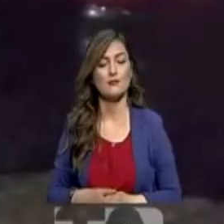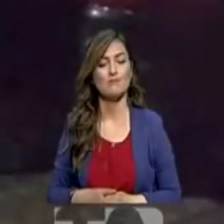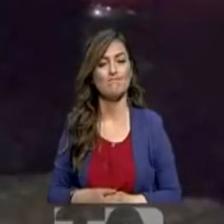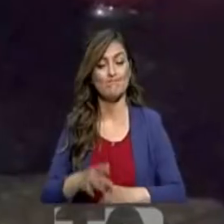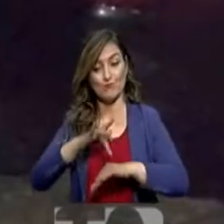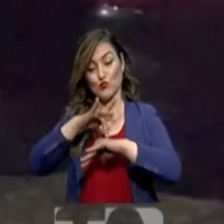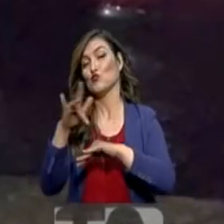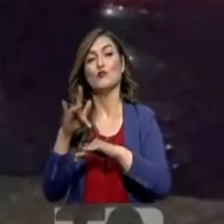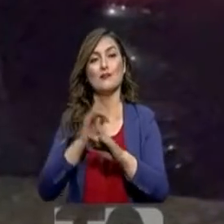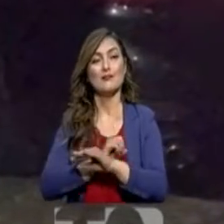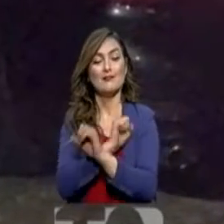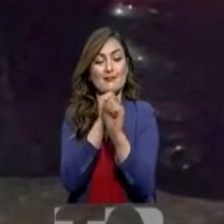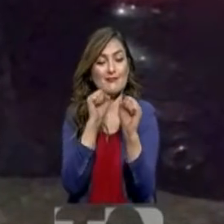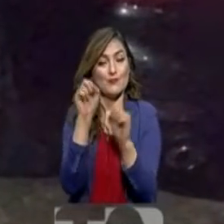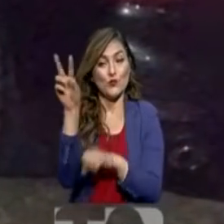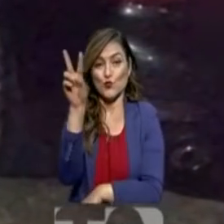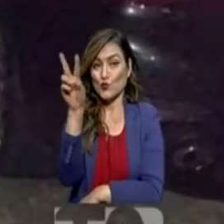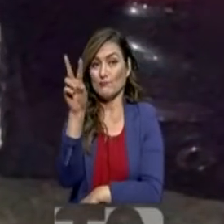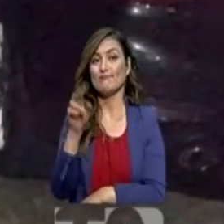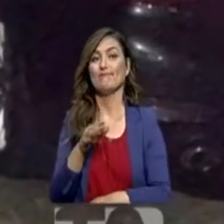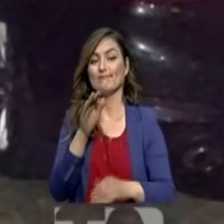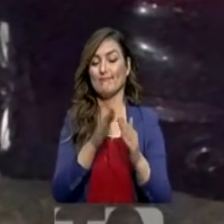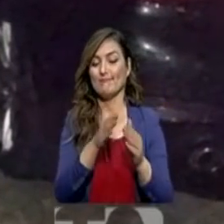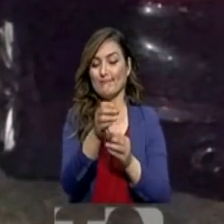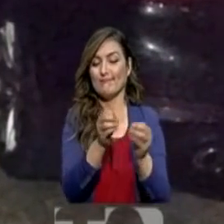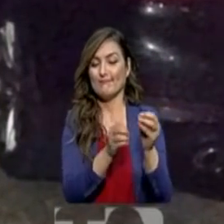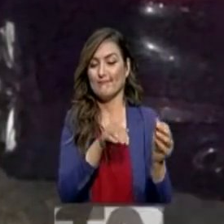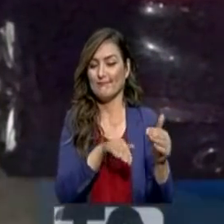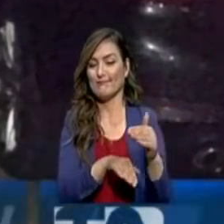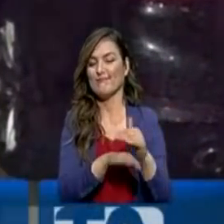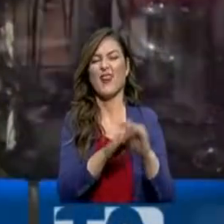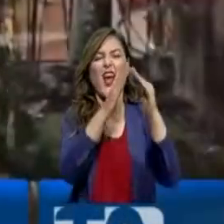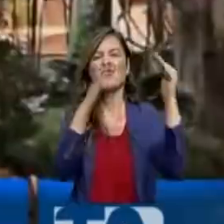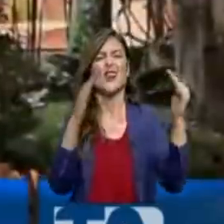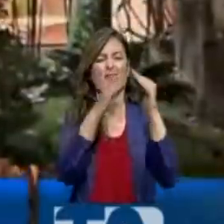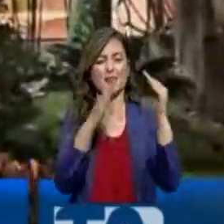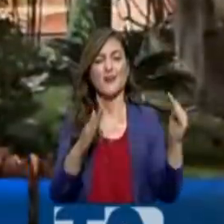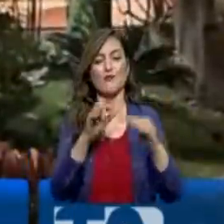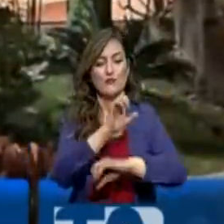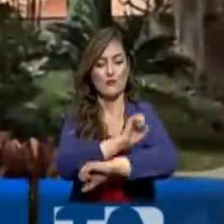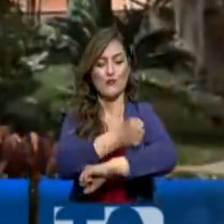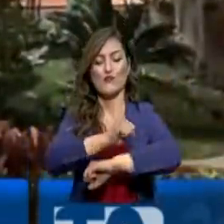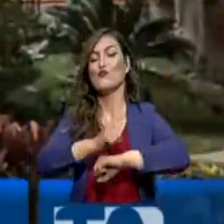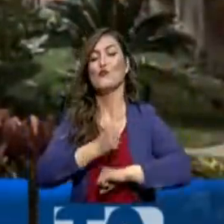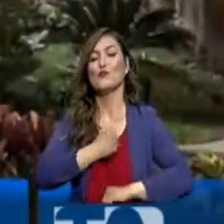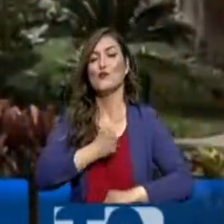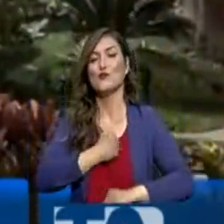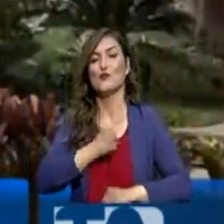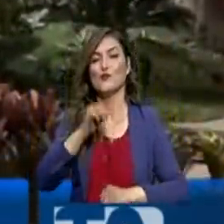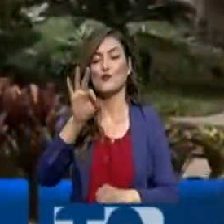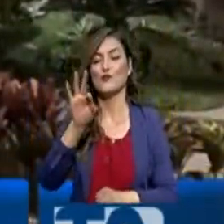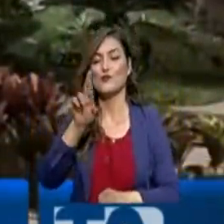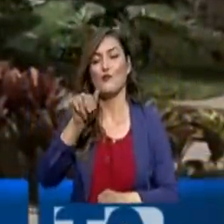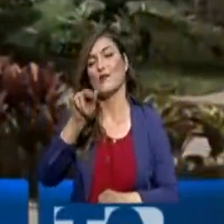Más temprano, en horas de la madrugada de este viernes, también fue allanado este domicilio ubicado en la vía San Borondón, de propiedad de José